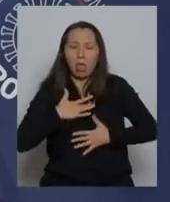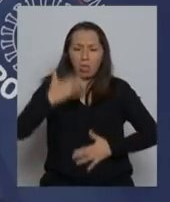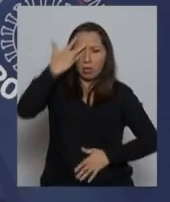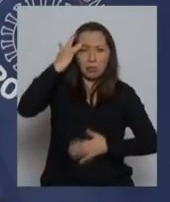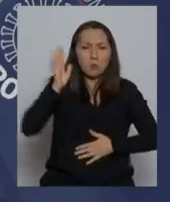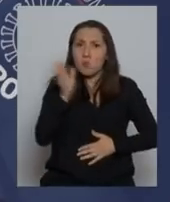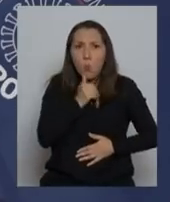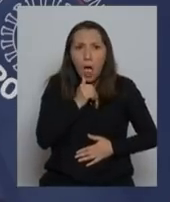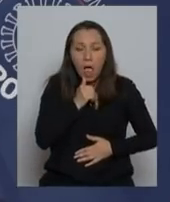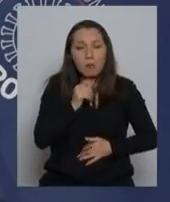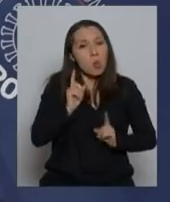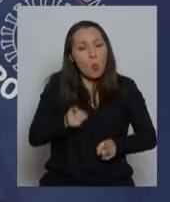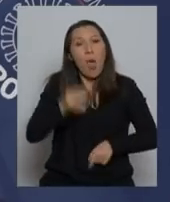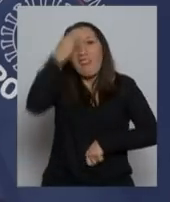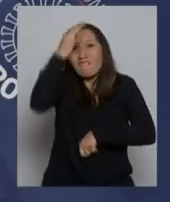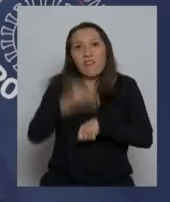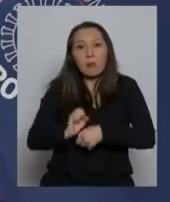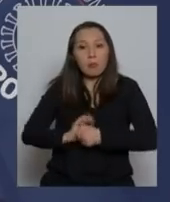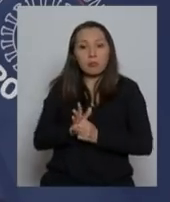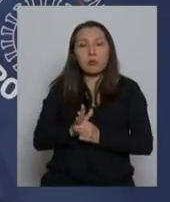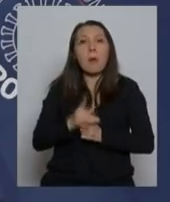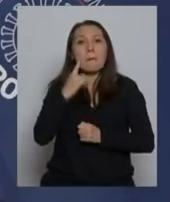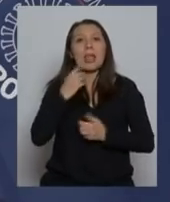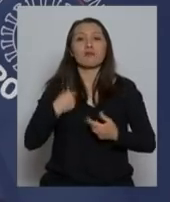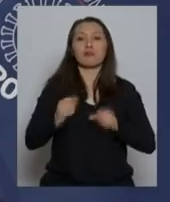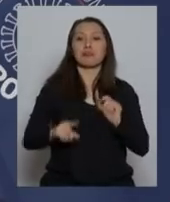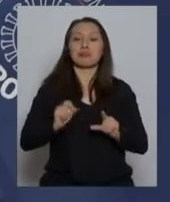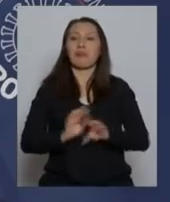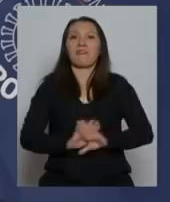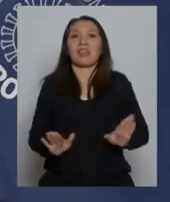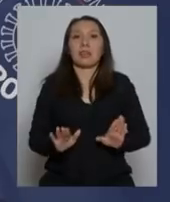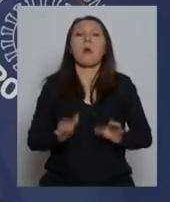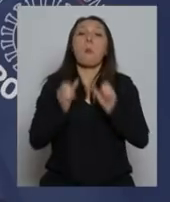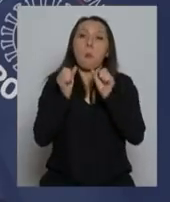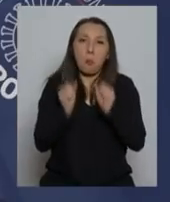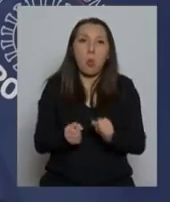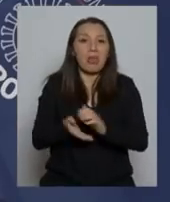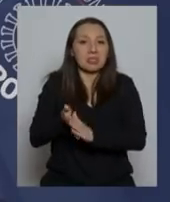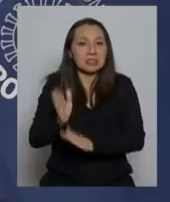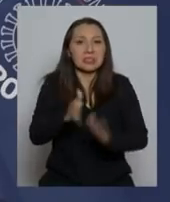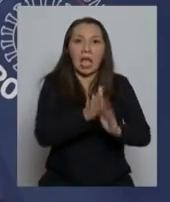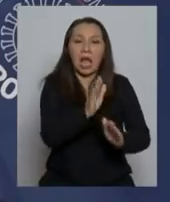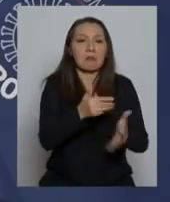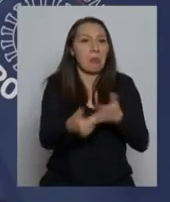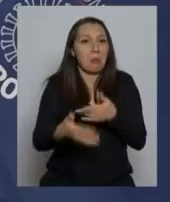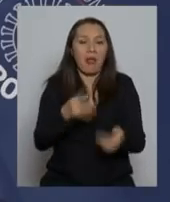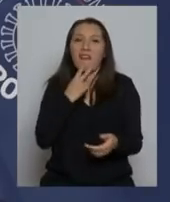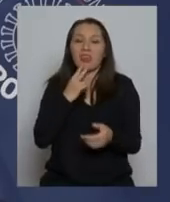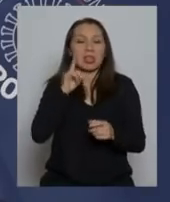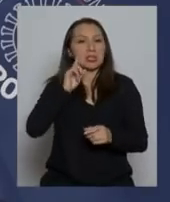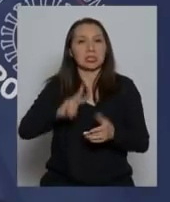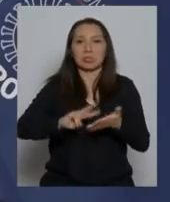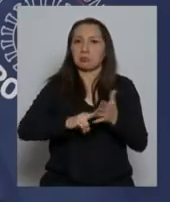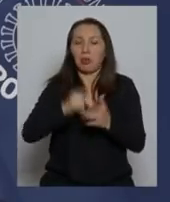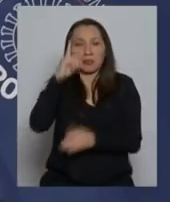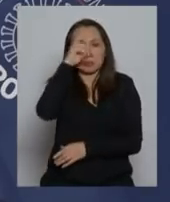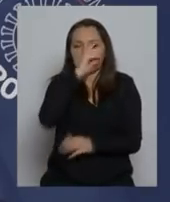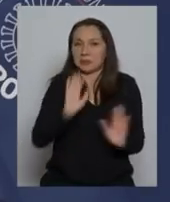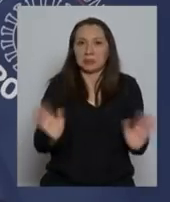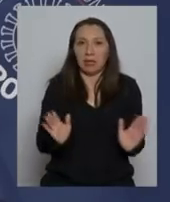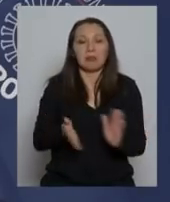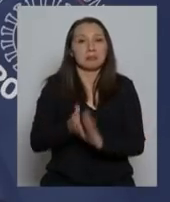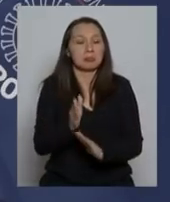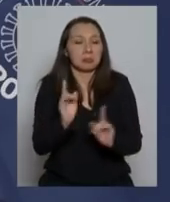síntomas hicieron la enfermedad y ya tienen los anticuerpos y por lo tanto pueden salir a hacer su vida normal sin ninguna dificultad.